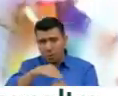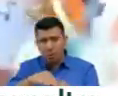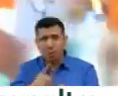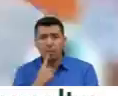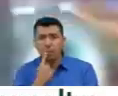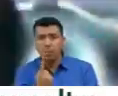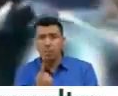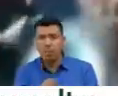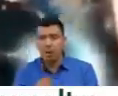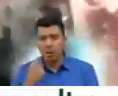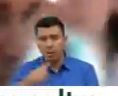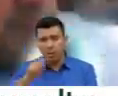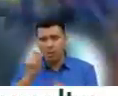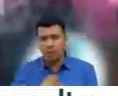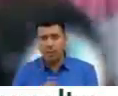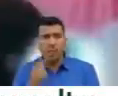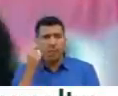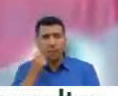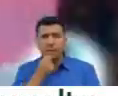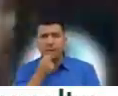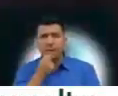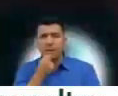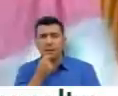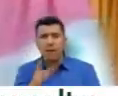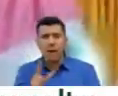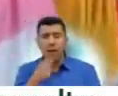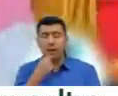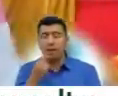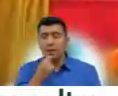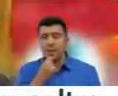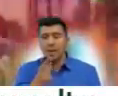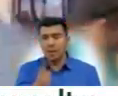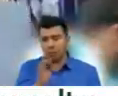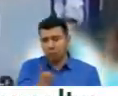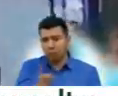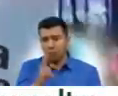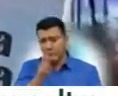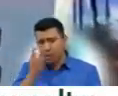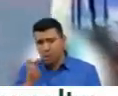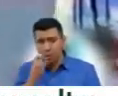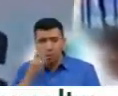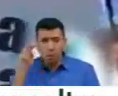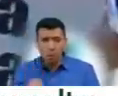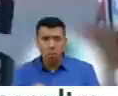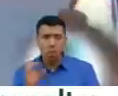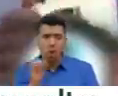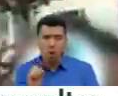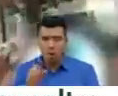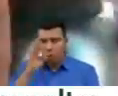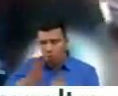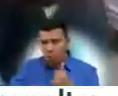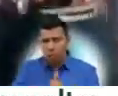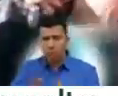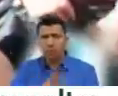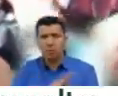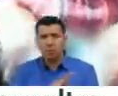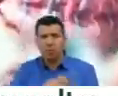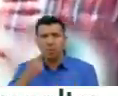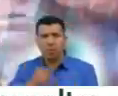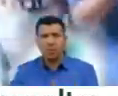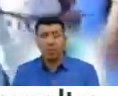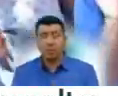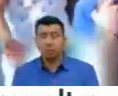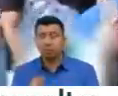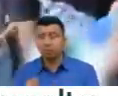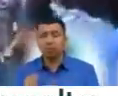La Marcha del Orgullo Gay LGBTI se conmemora a nivel mundial cada 28 de junio o el último sábado del mismo mes, desde el año